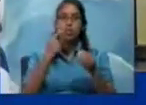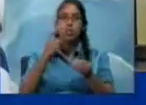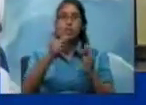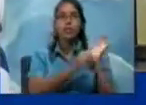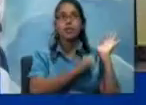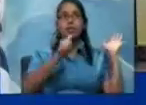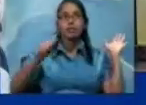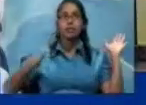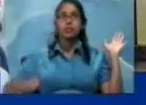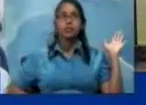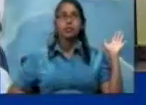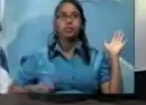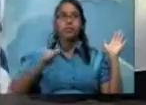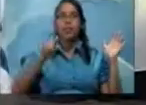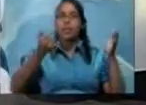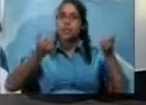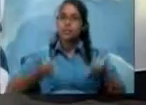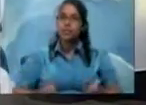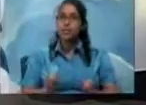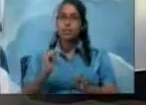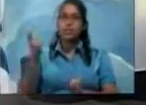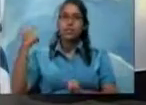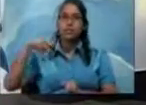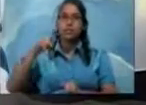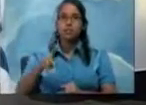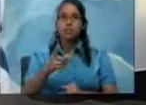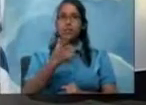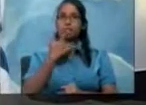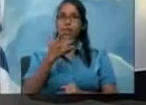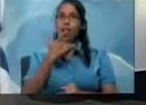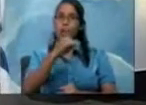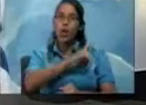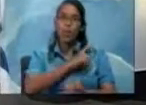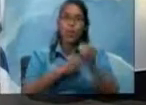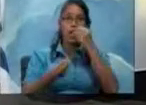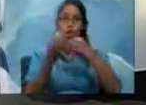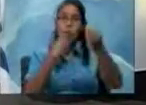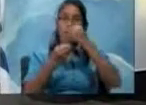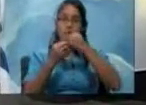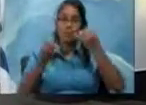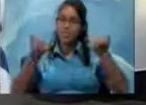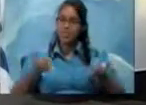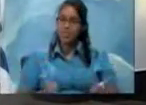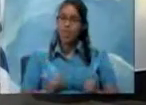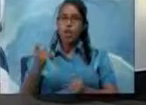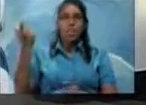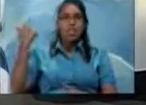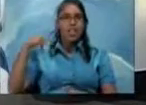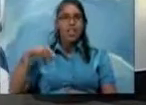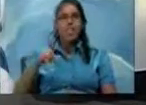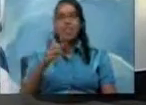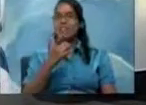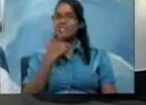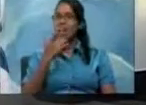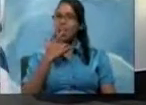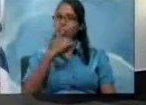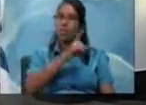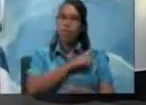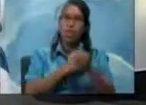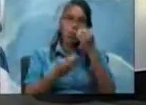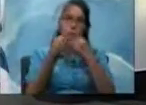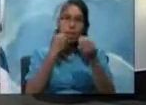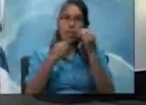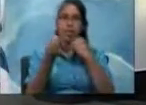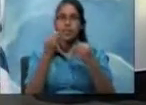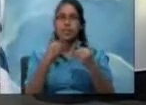señor hijitos tenéis algo de comer algo de comer hijitos tenéis algo